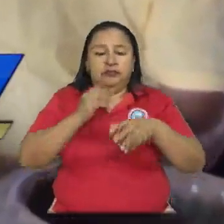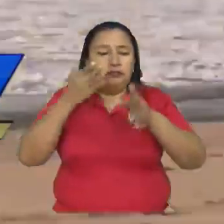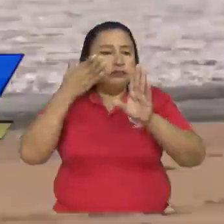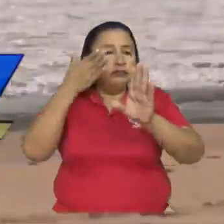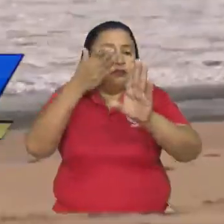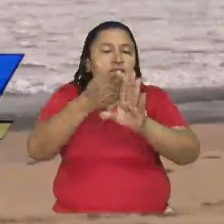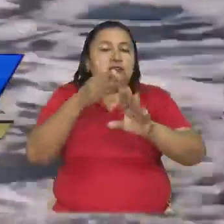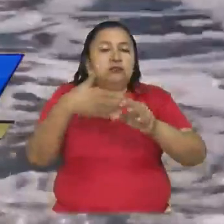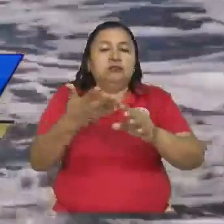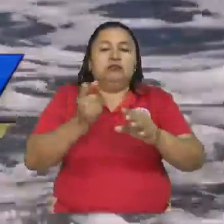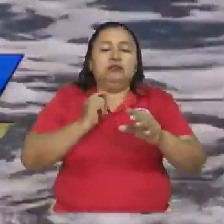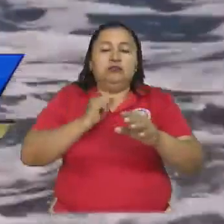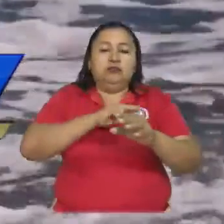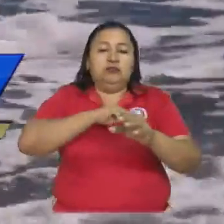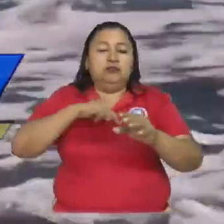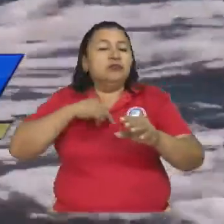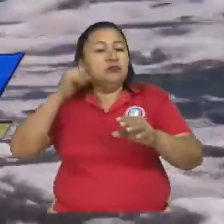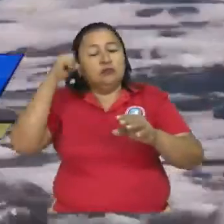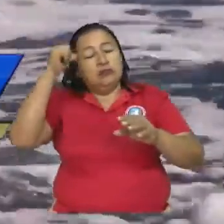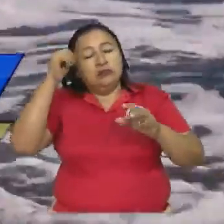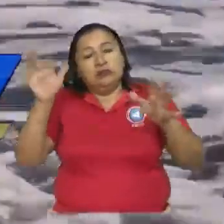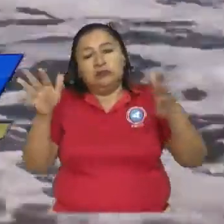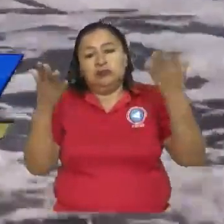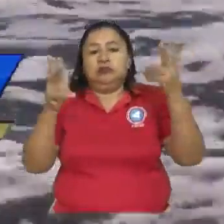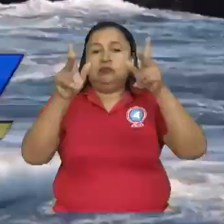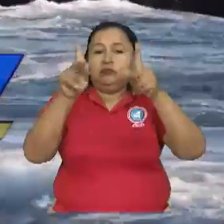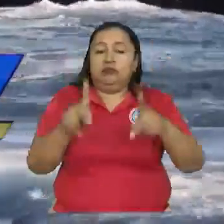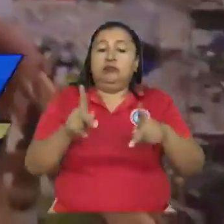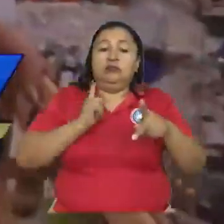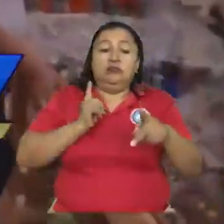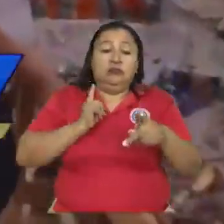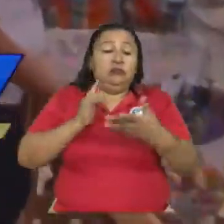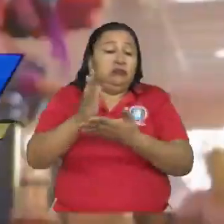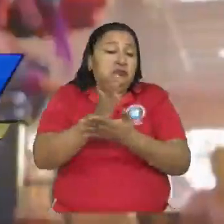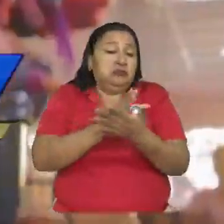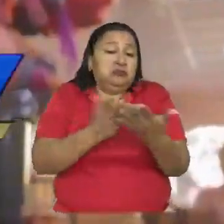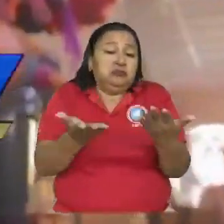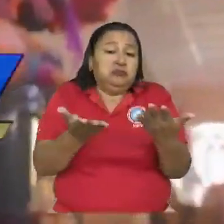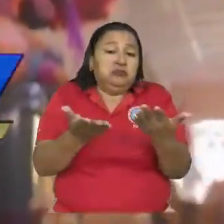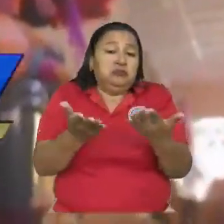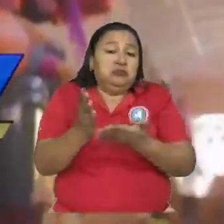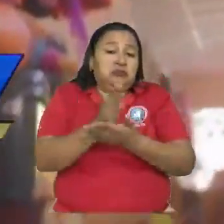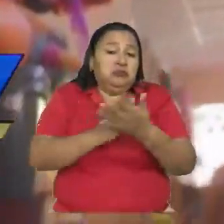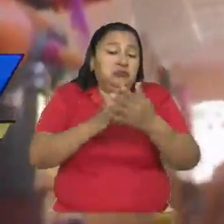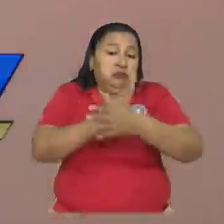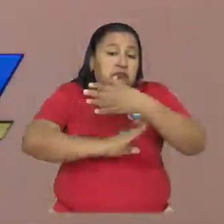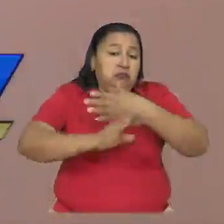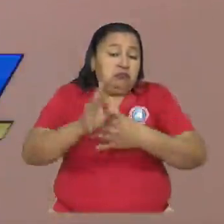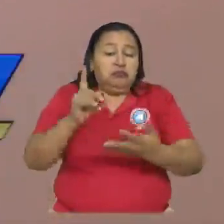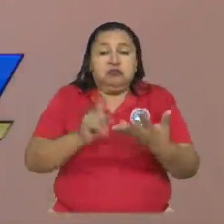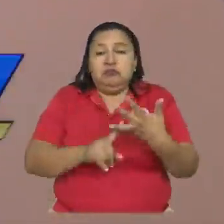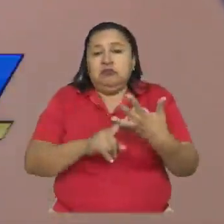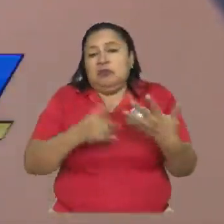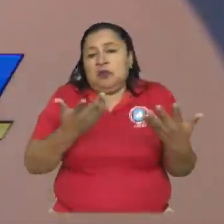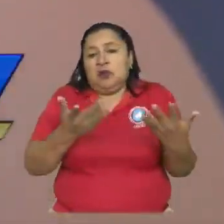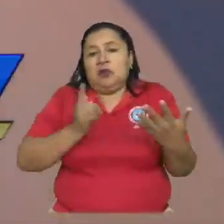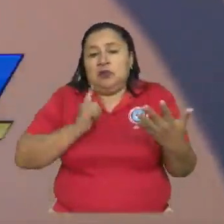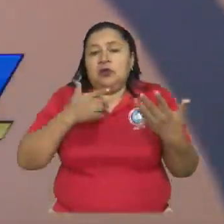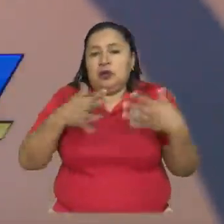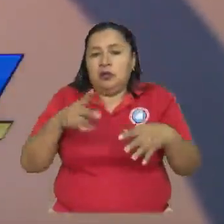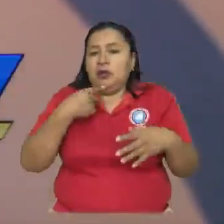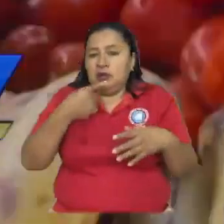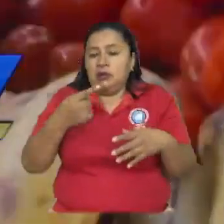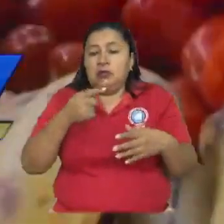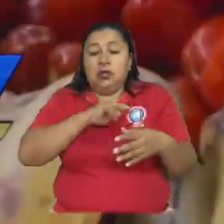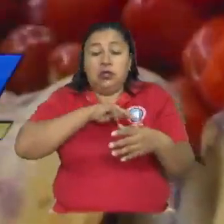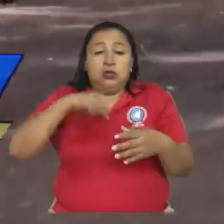a nuestros adultos mayores, a personas que tengan alguna discapacidad. Ya hemos dicho que